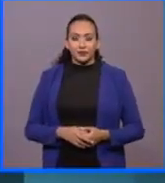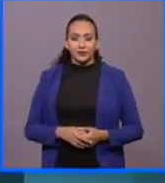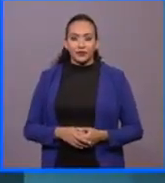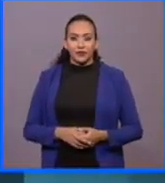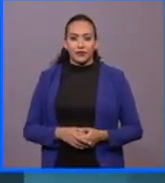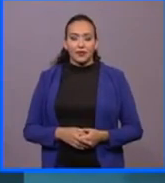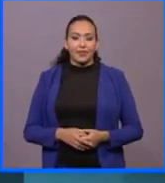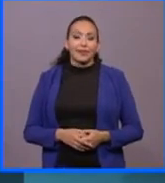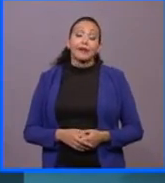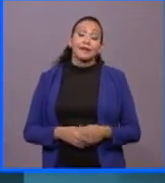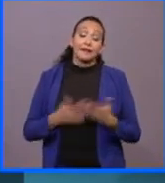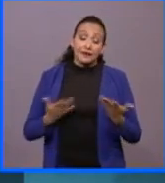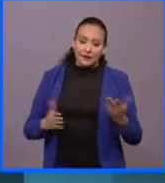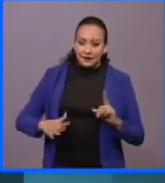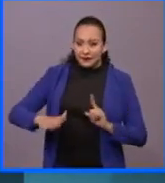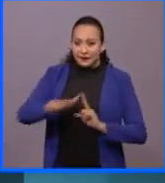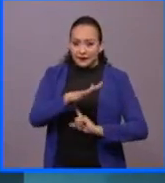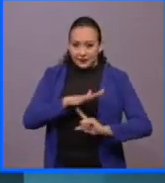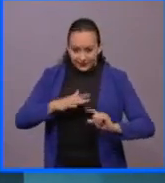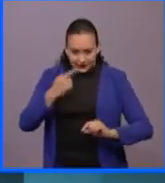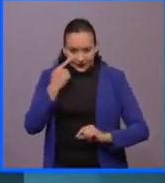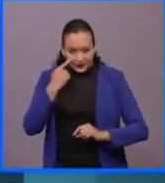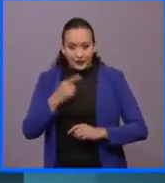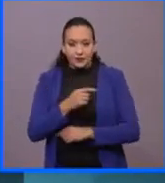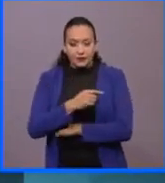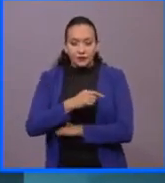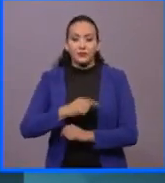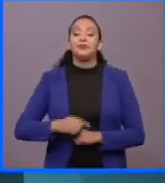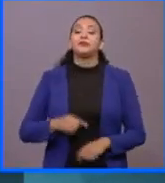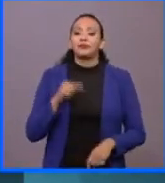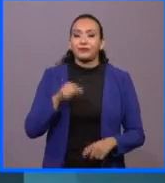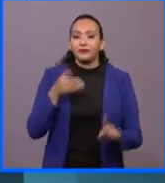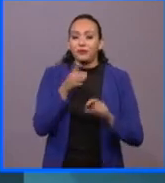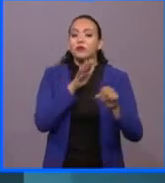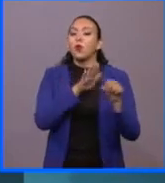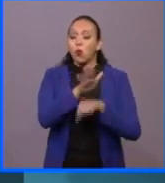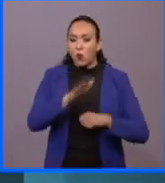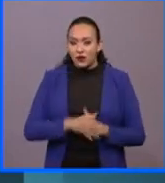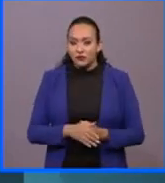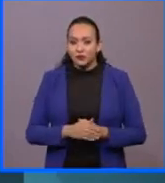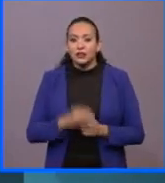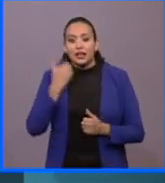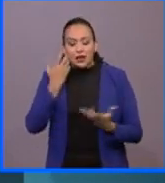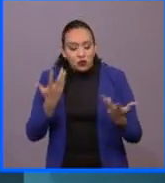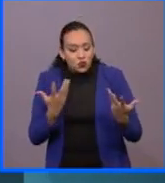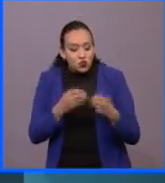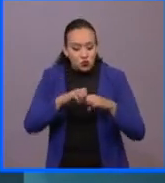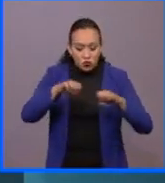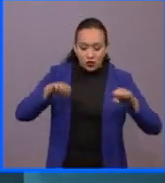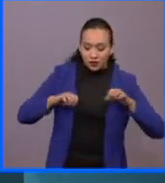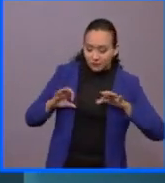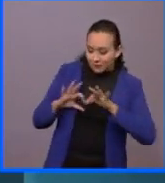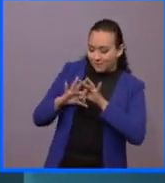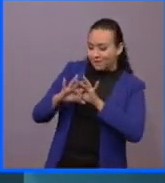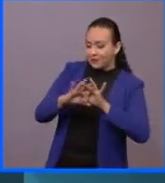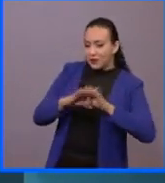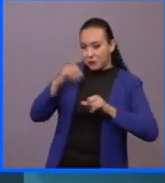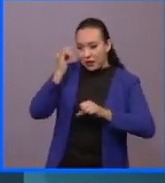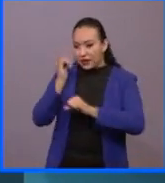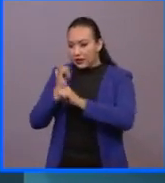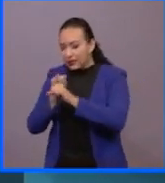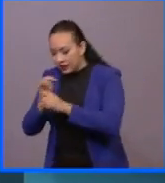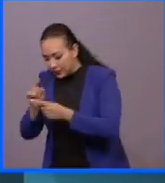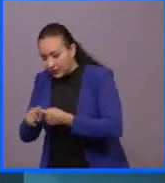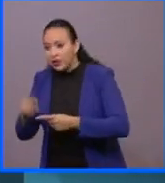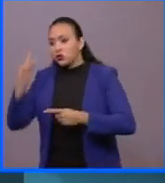Las unidades de análisis y contexto precisamente se enfocan en generar un equipo interdisciplinario con